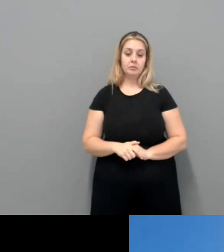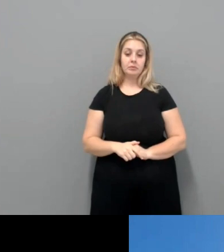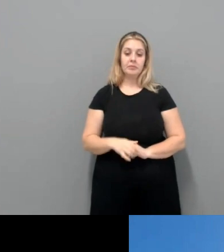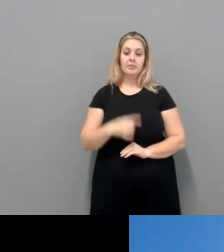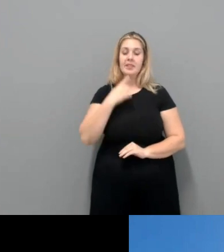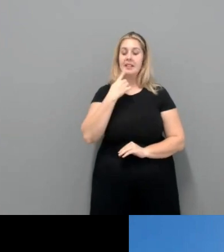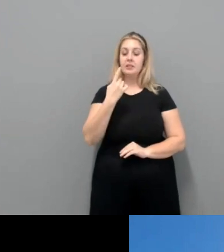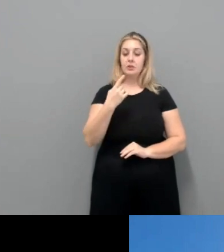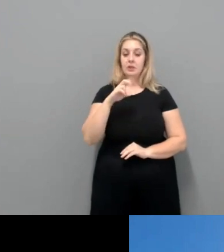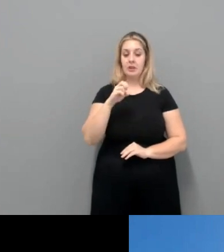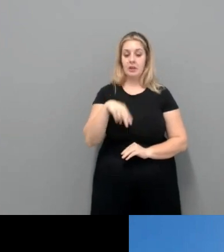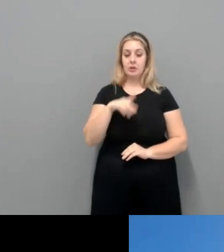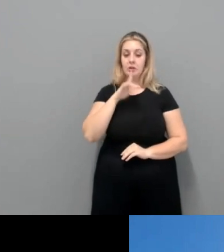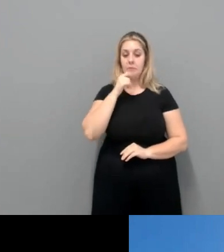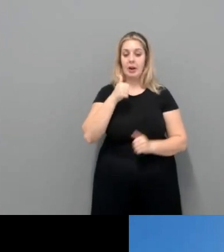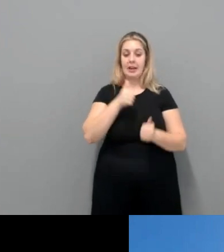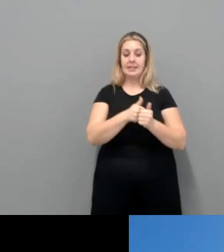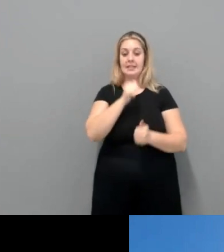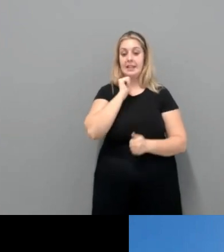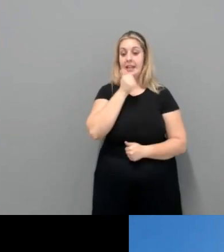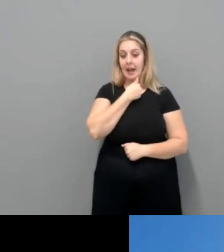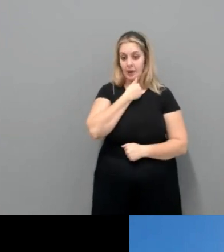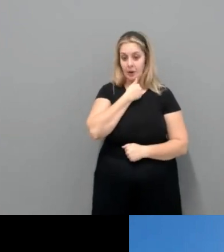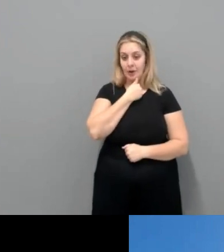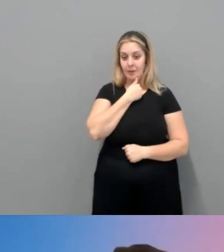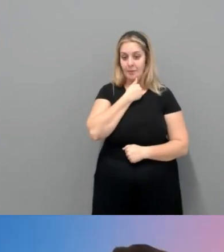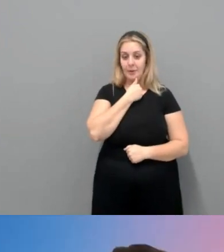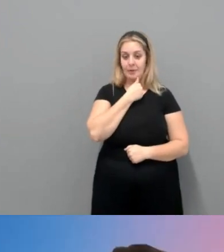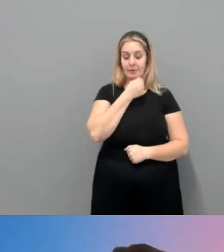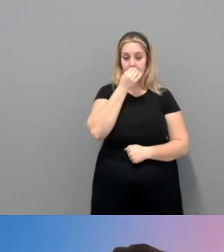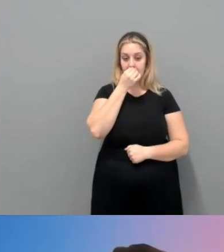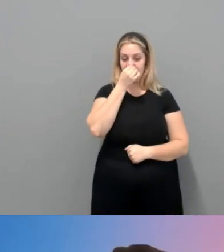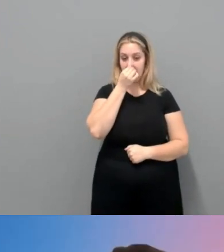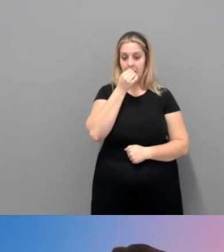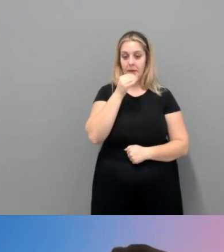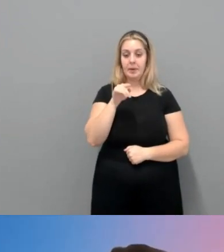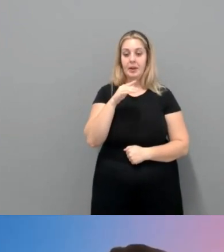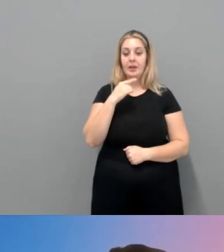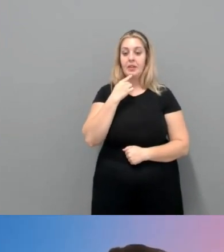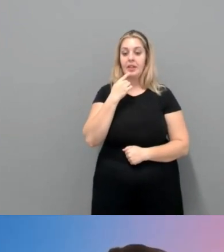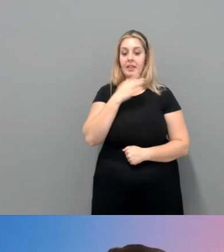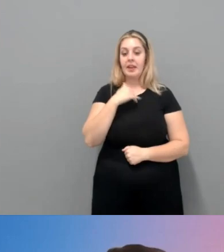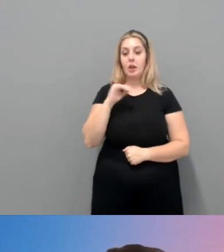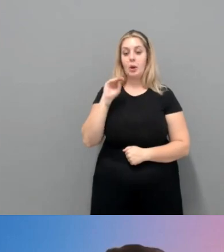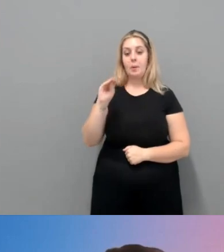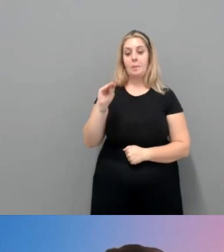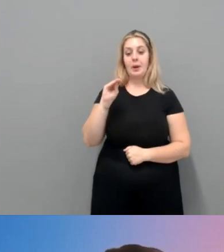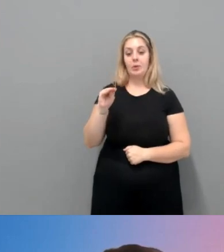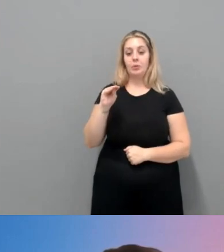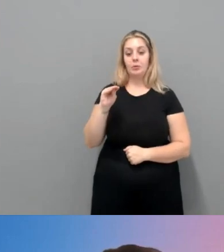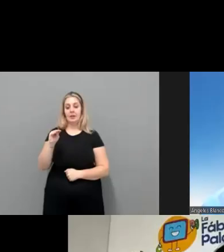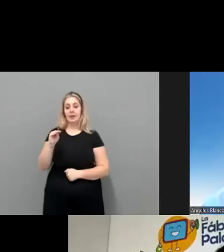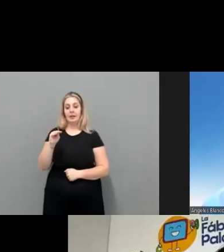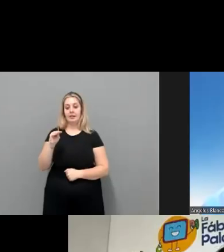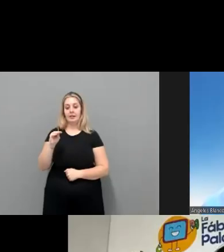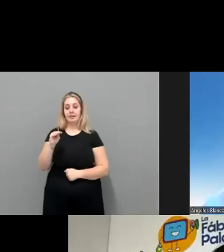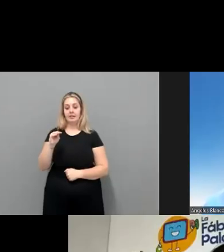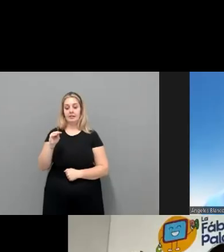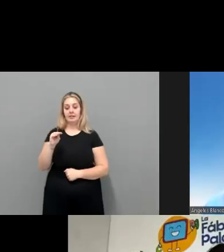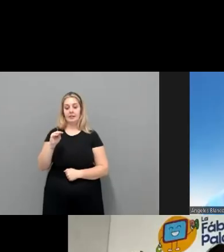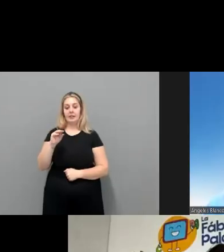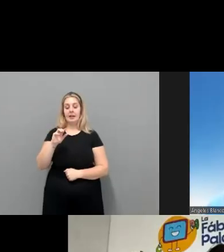dicho porque pone asistente anónimo, pero dice que le gustaría preguntar a quién se le aplica el